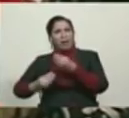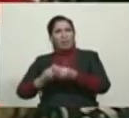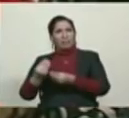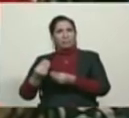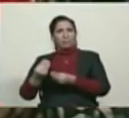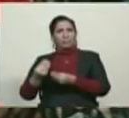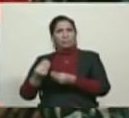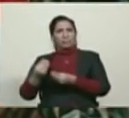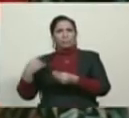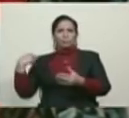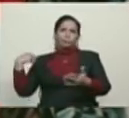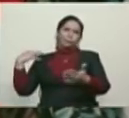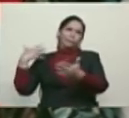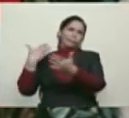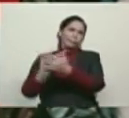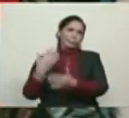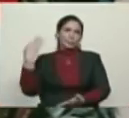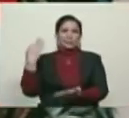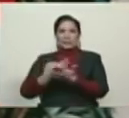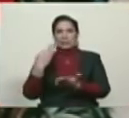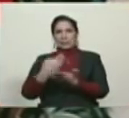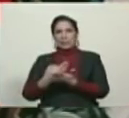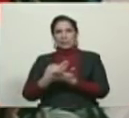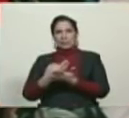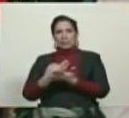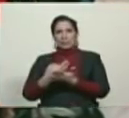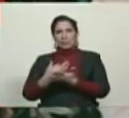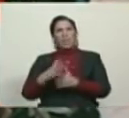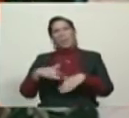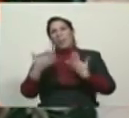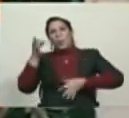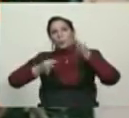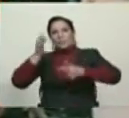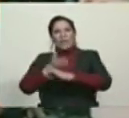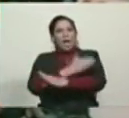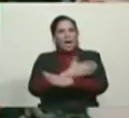venido haciendo y diciendo. O sea, ¿qué justificaba antes